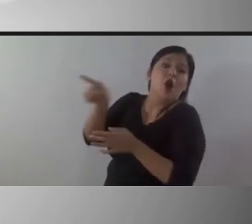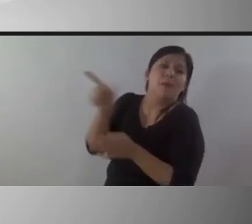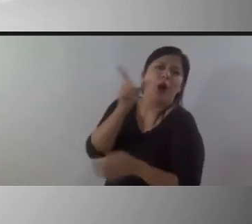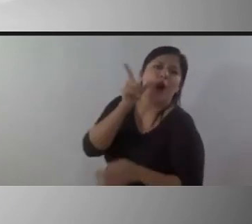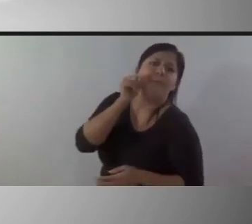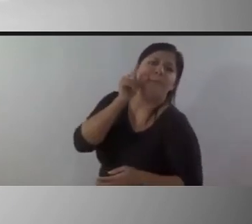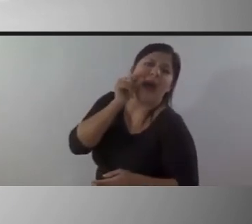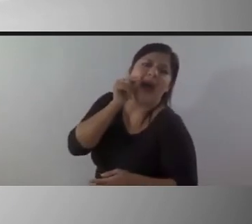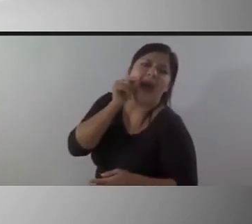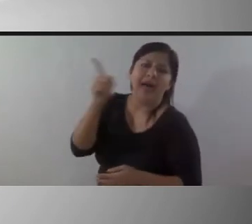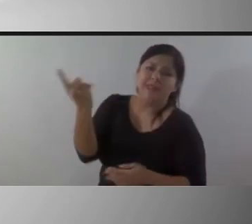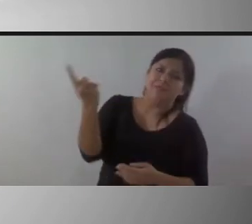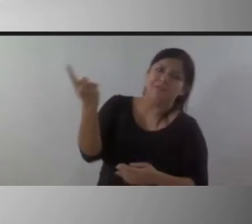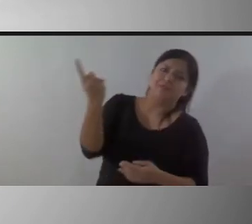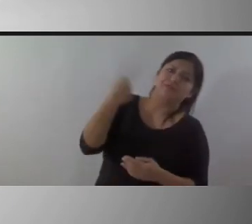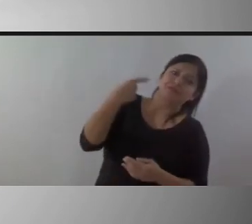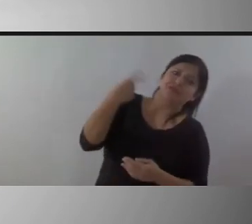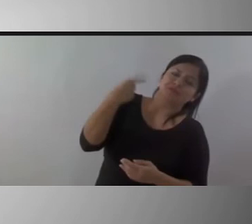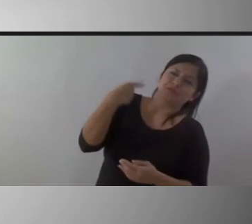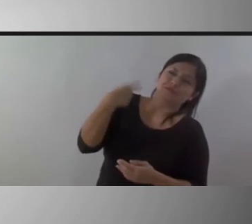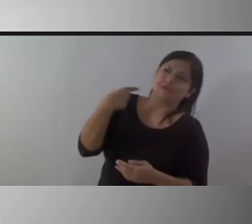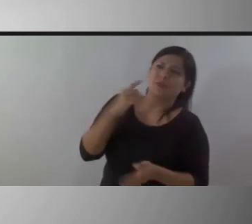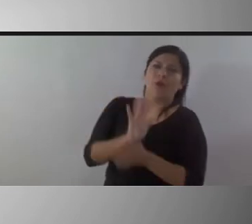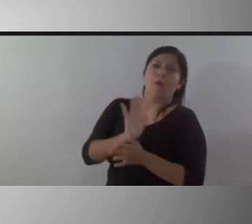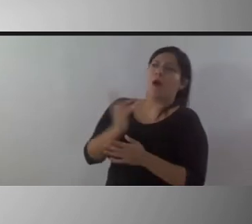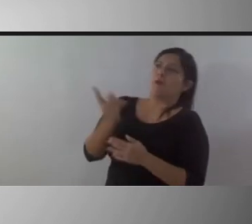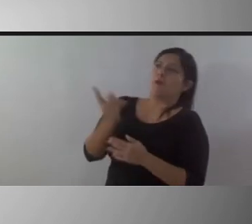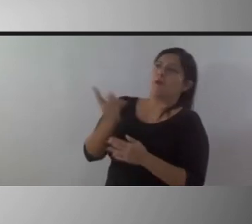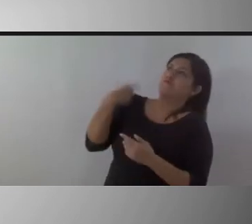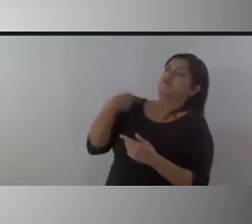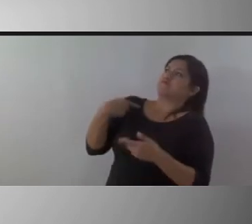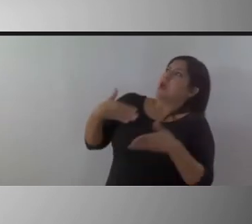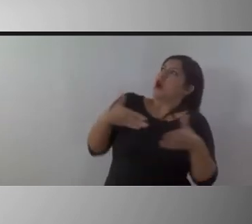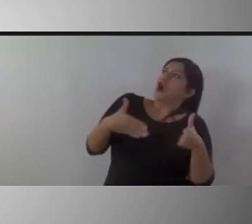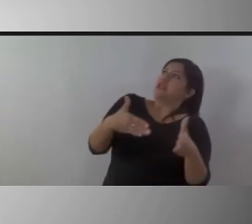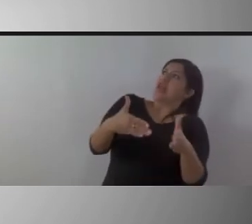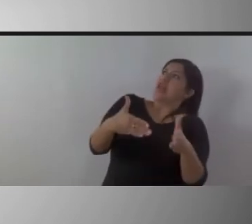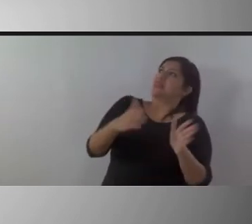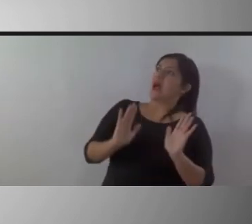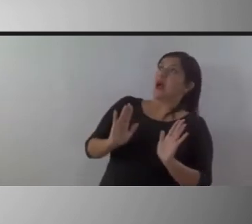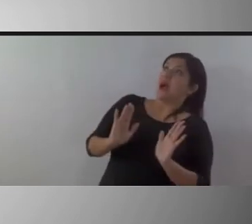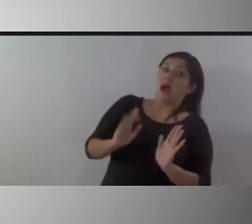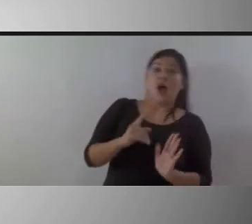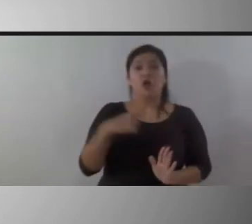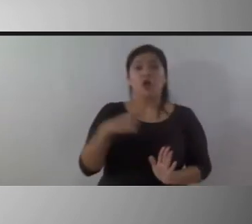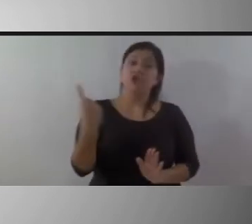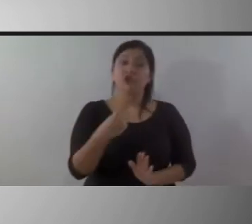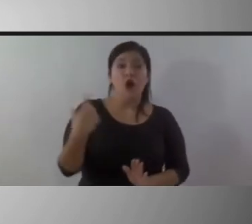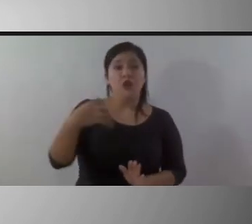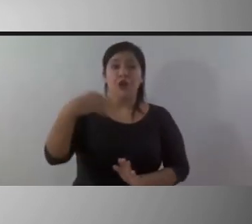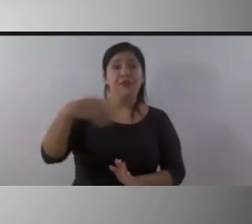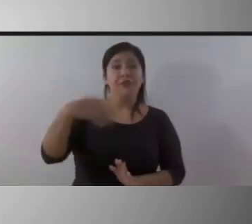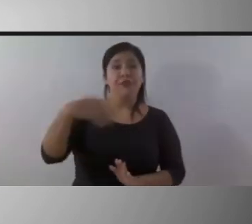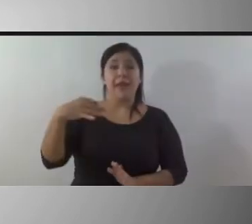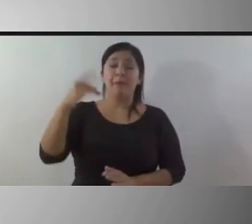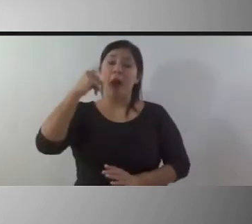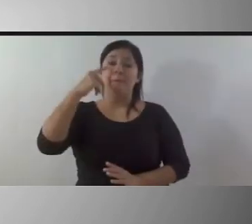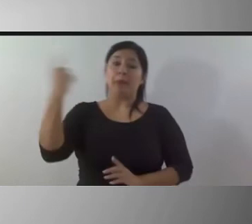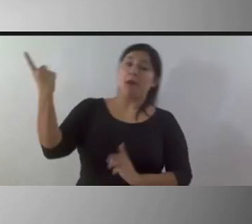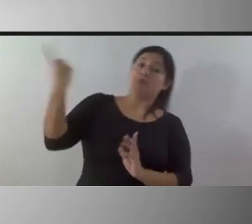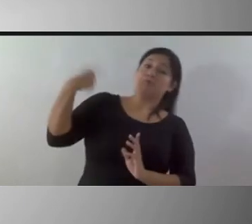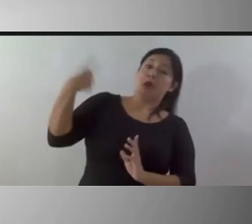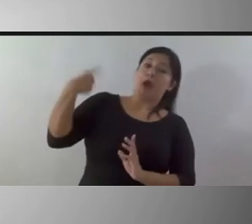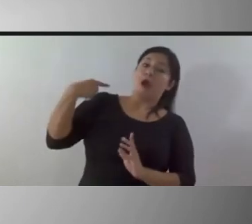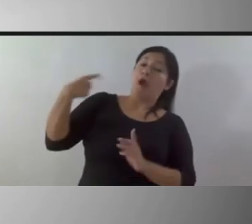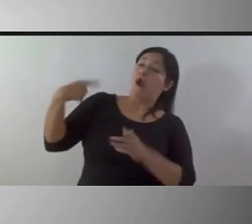¿no? que nos conduzca, como que todos tenemos que buscar un padre que nos vaya conduciendo,